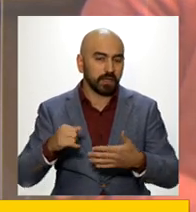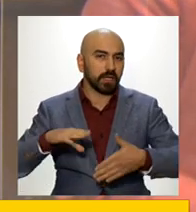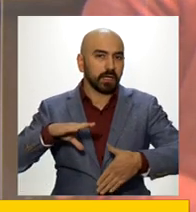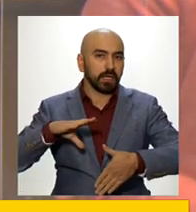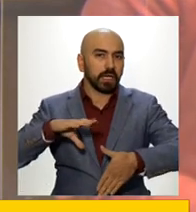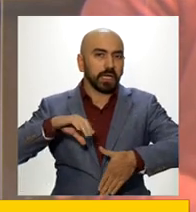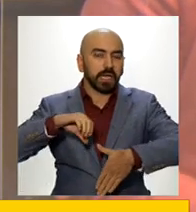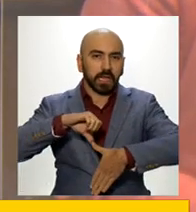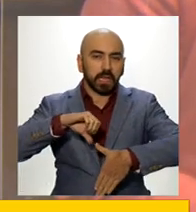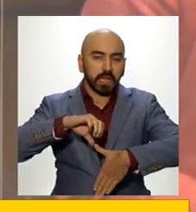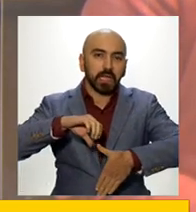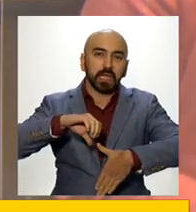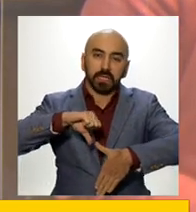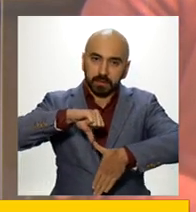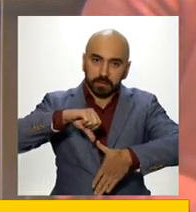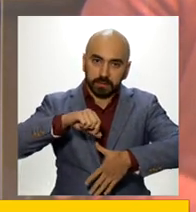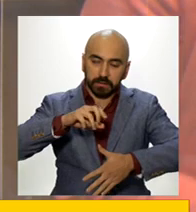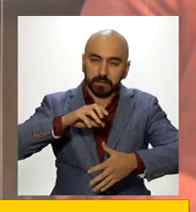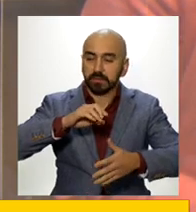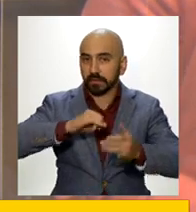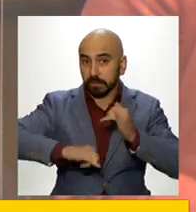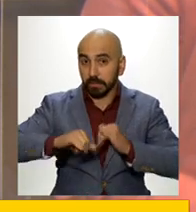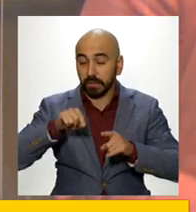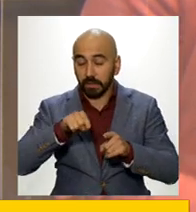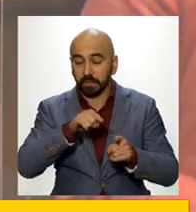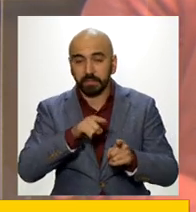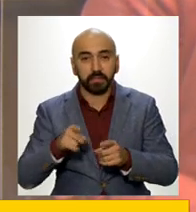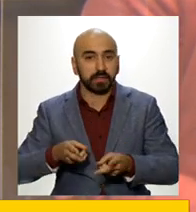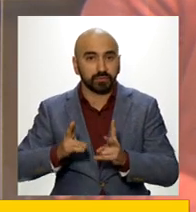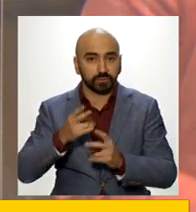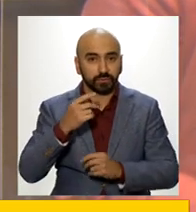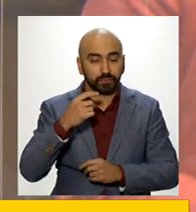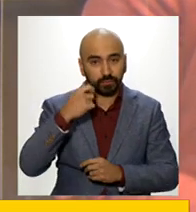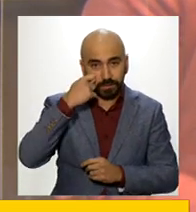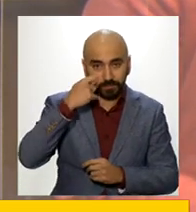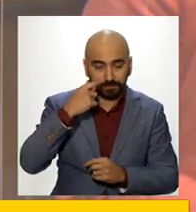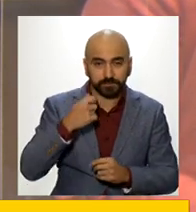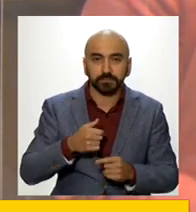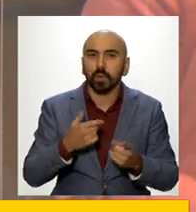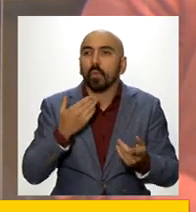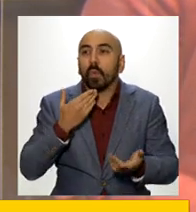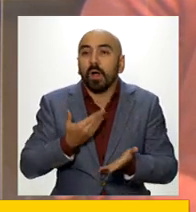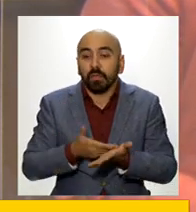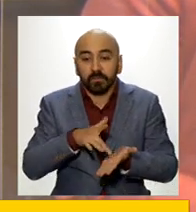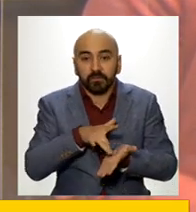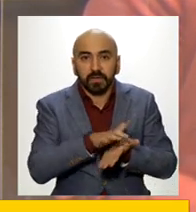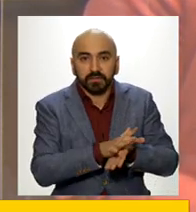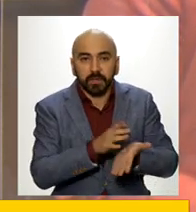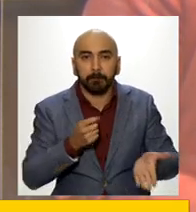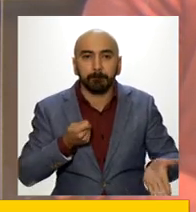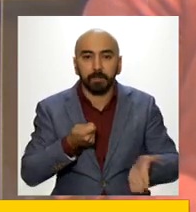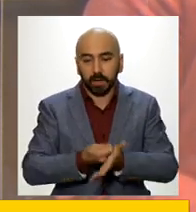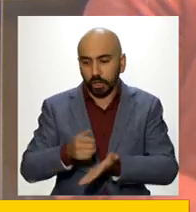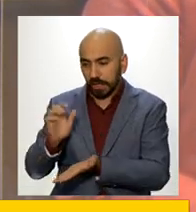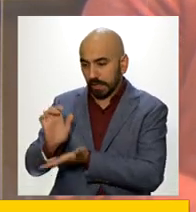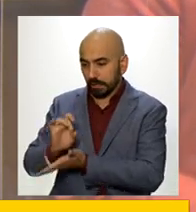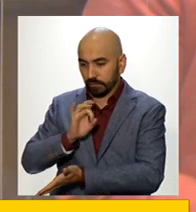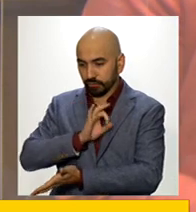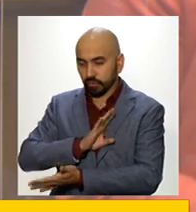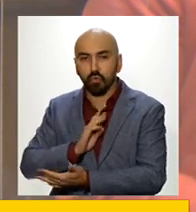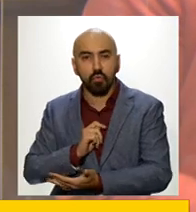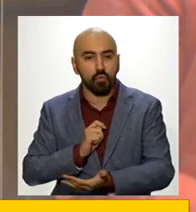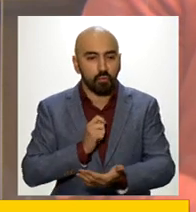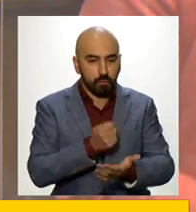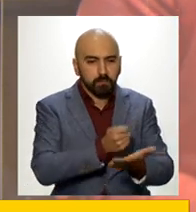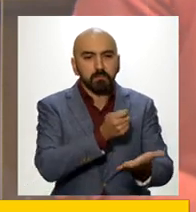para conocer cuándo serán las fechas de pago en las que el Estado de Chile va a cumplir la sentencia de la